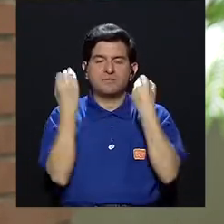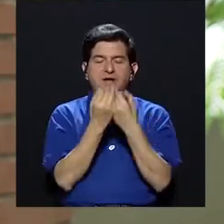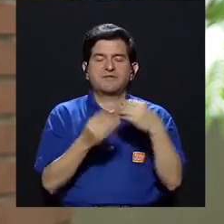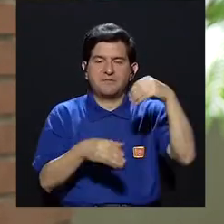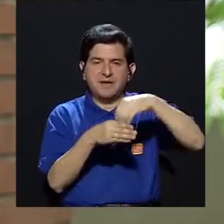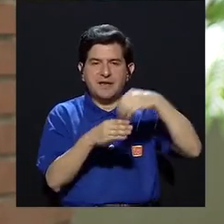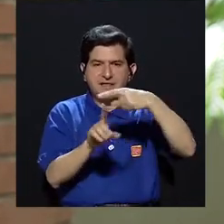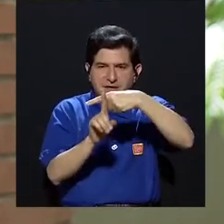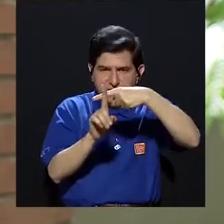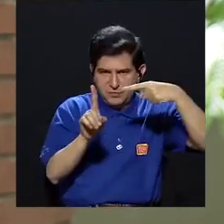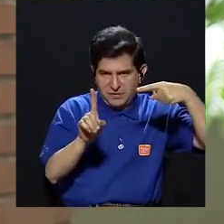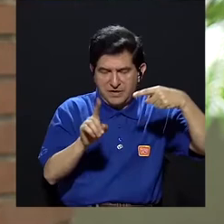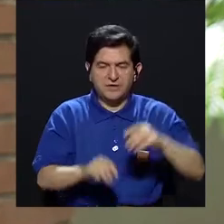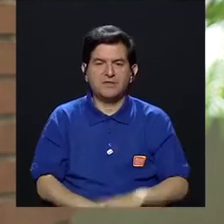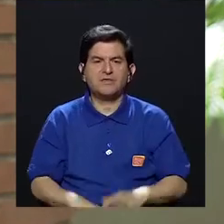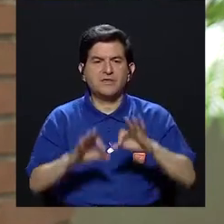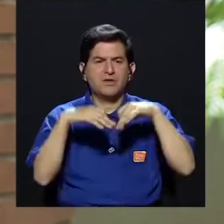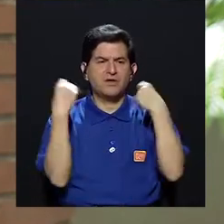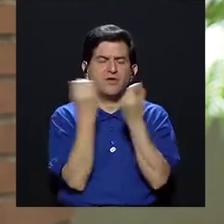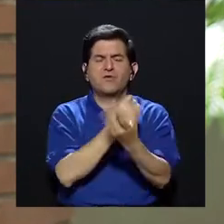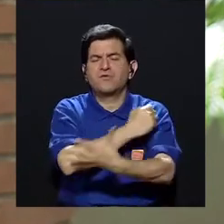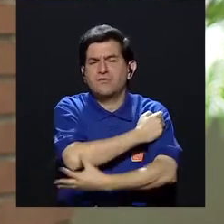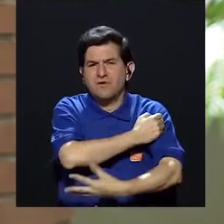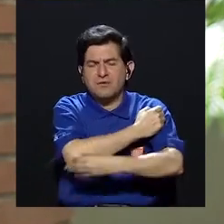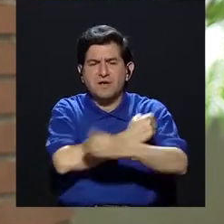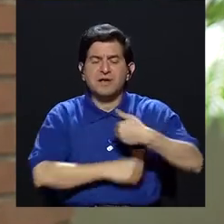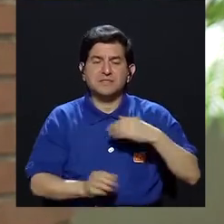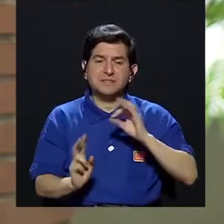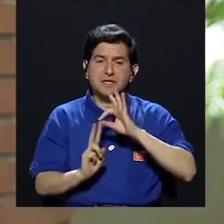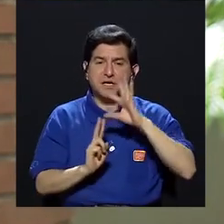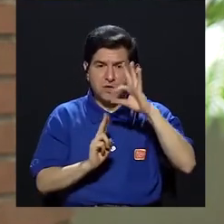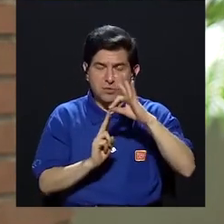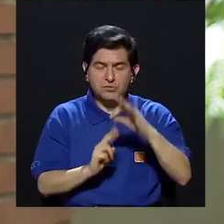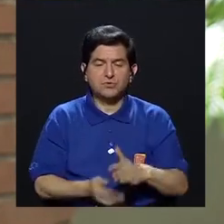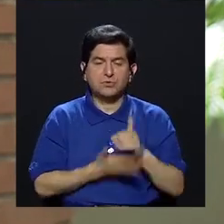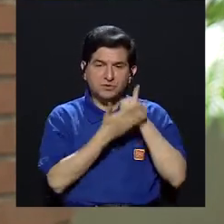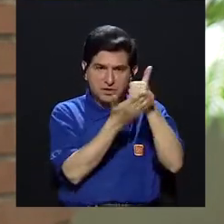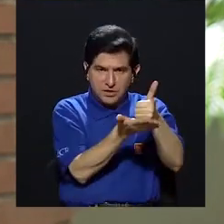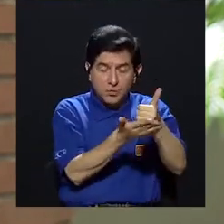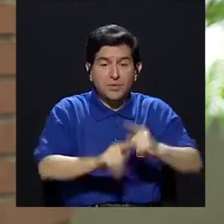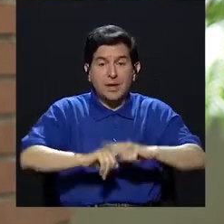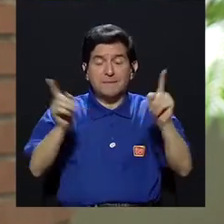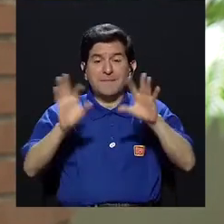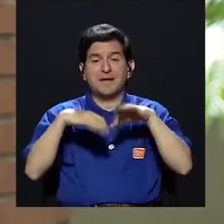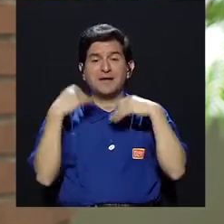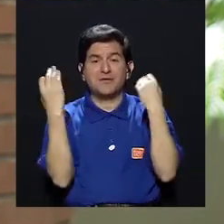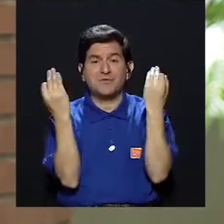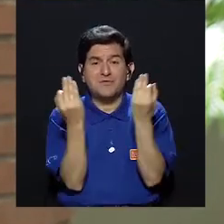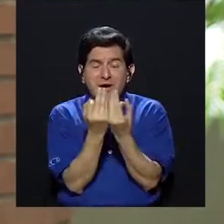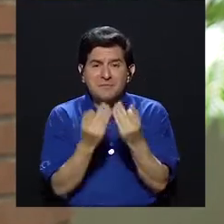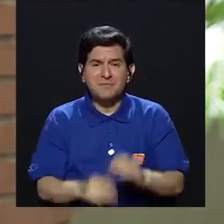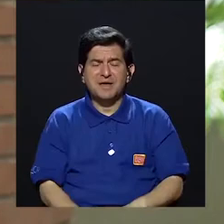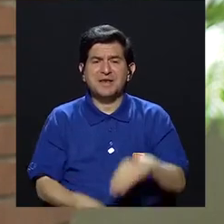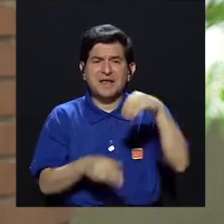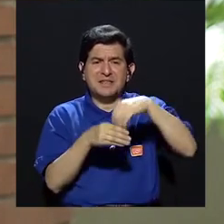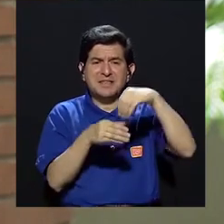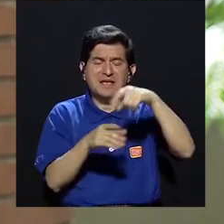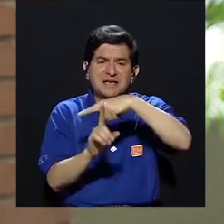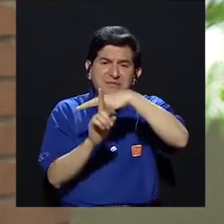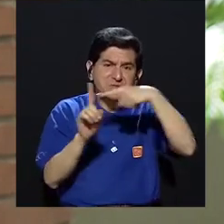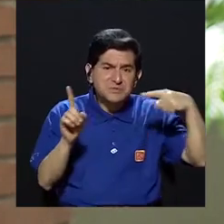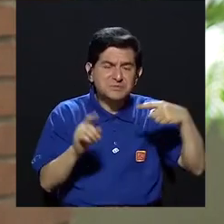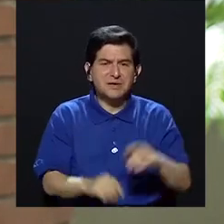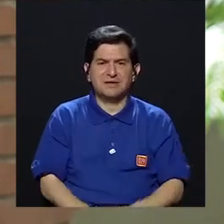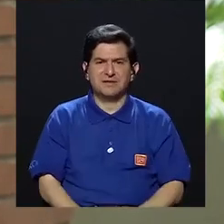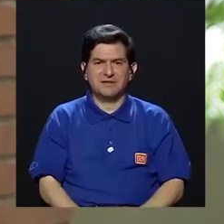medios, porque las familias pobres tienen la opción del bono, pero las familias que son de ingresos